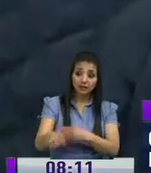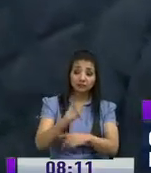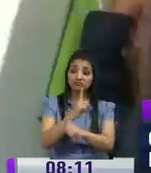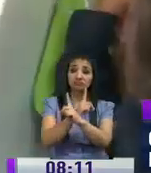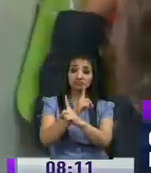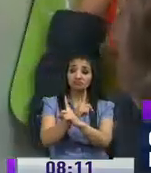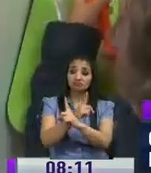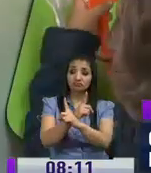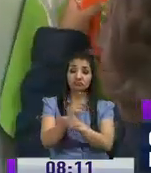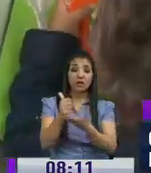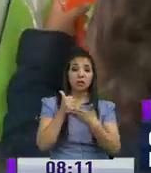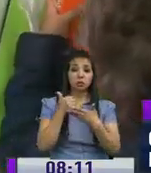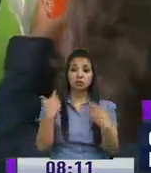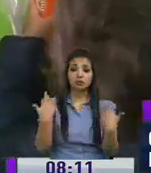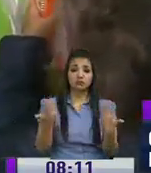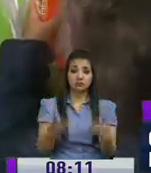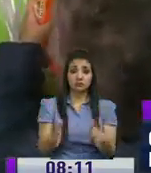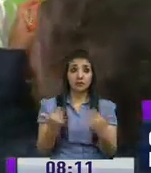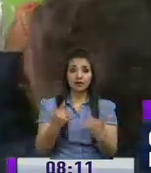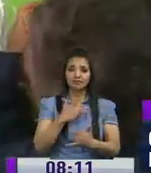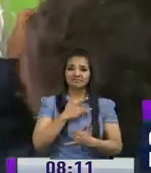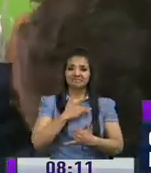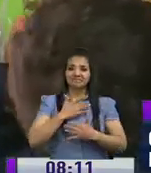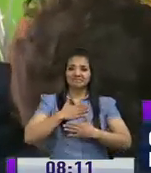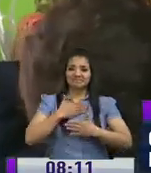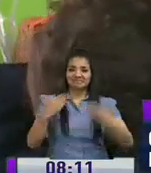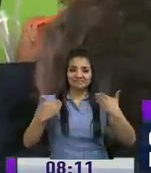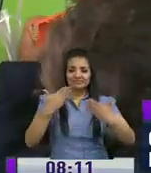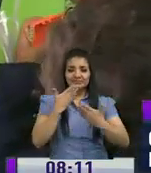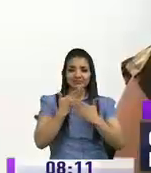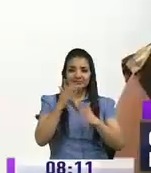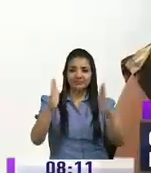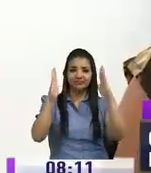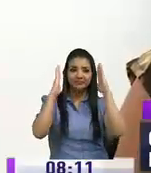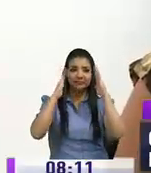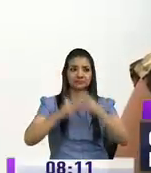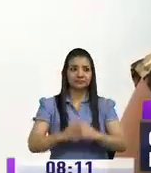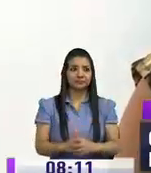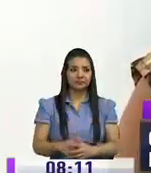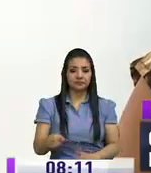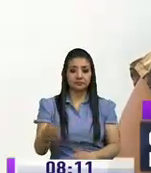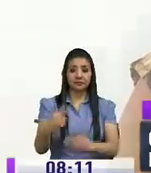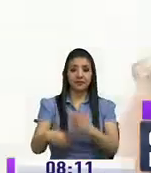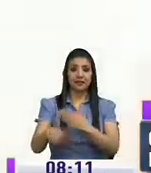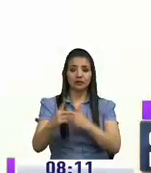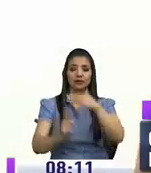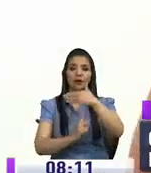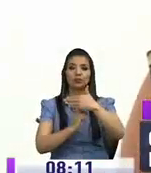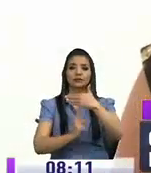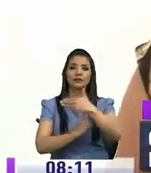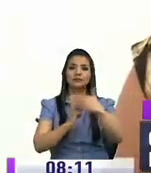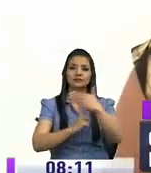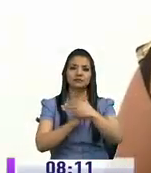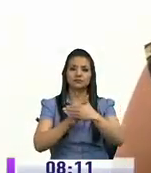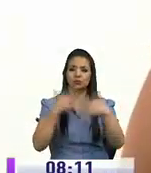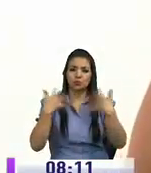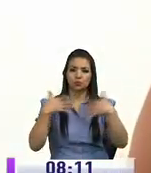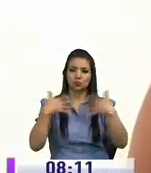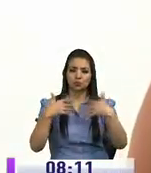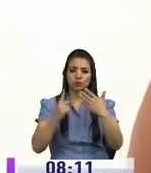no recibieron ayuda. Ahora se siente agradecida por la atención. Él tiene autismo grave. Han